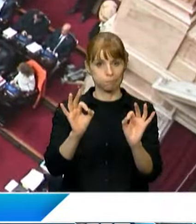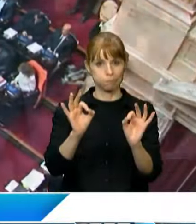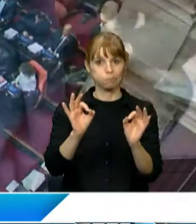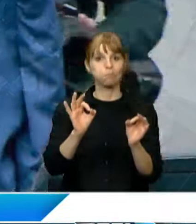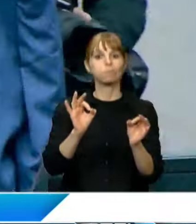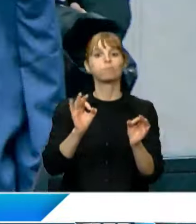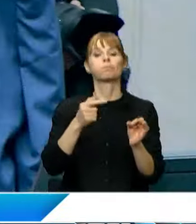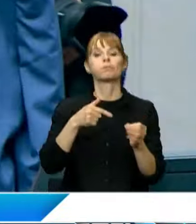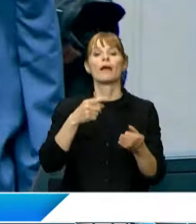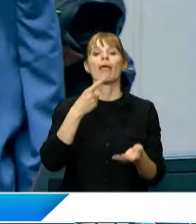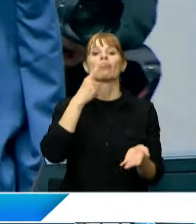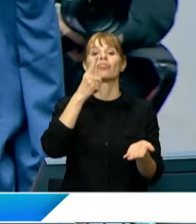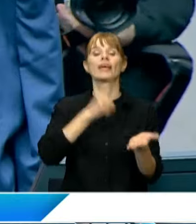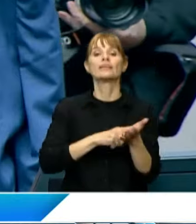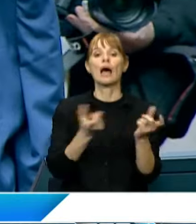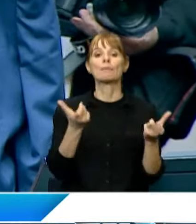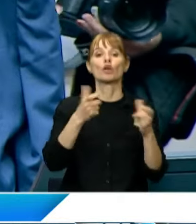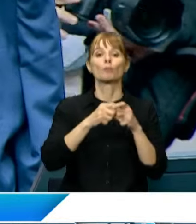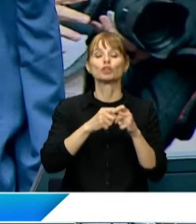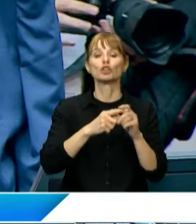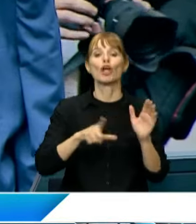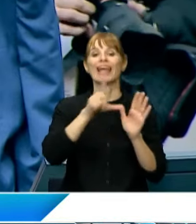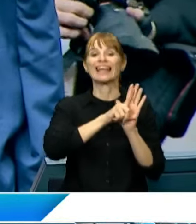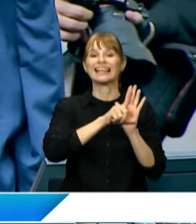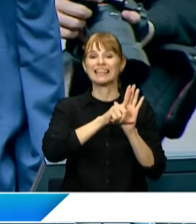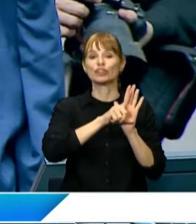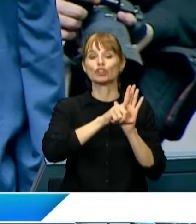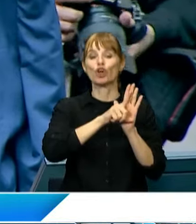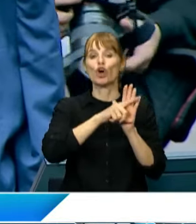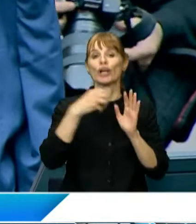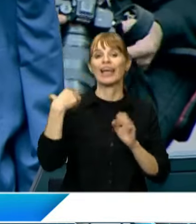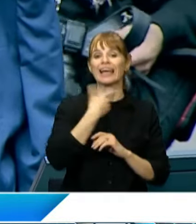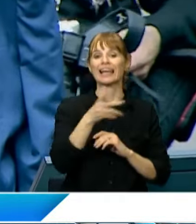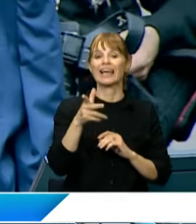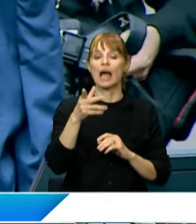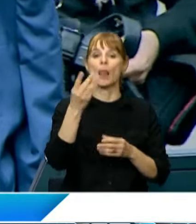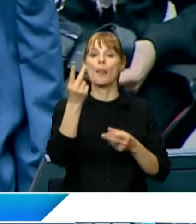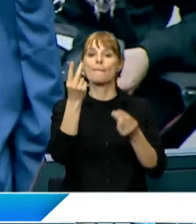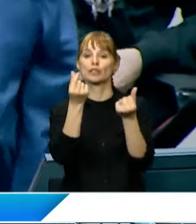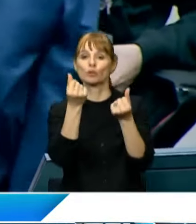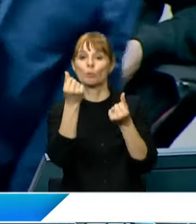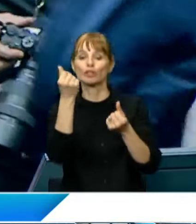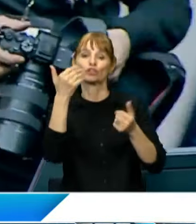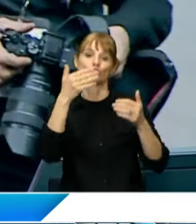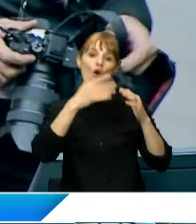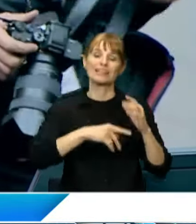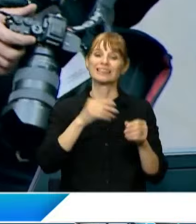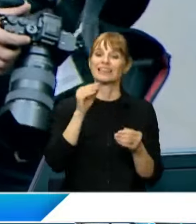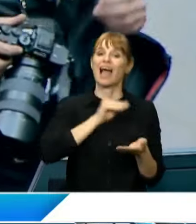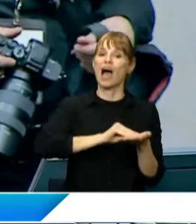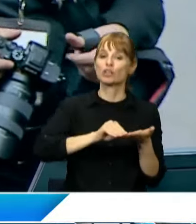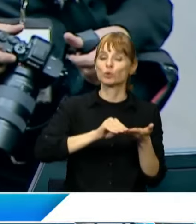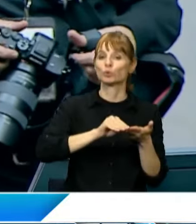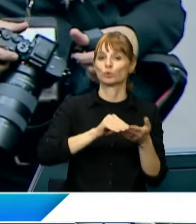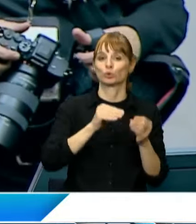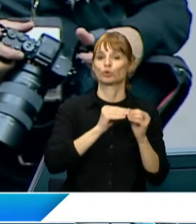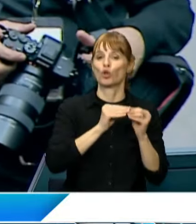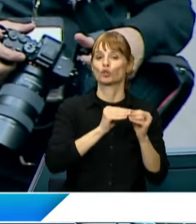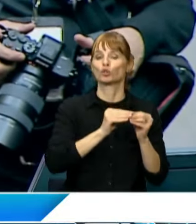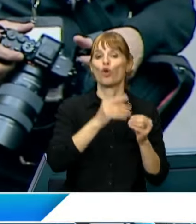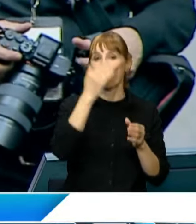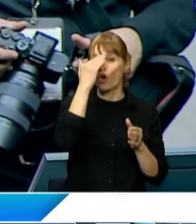Corresponde votar el dictamen de las comisiones de legislación general, presupuesto y hacienda y asuntos constitucionales por